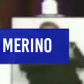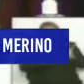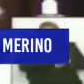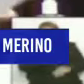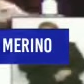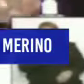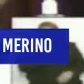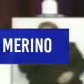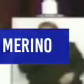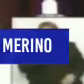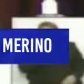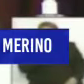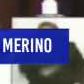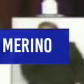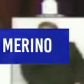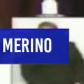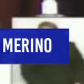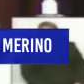12-125.